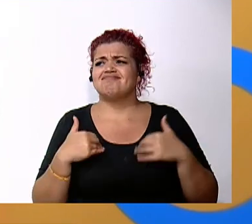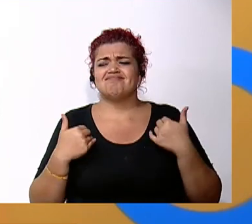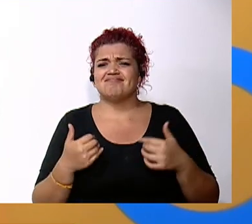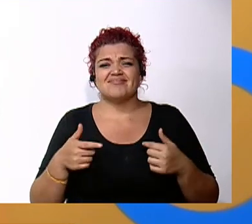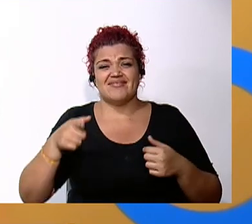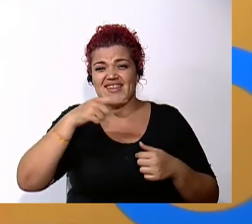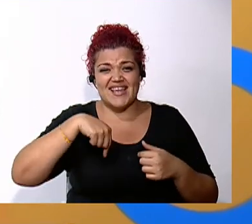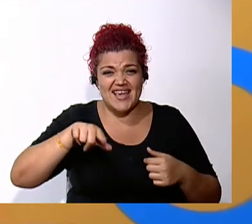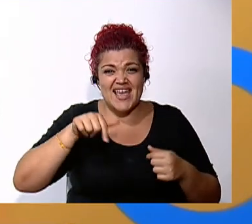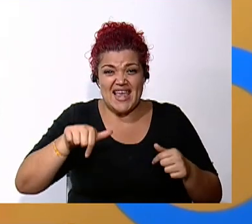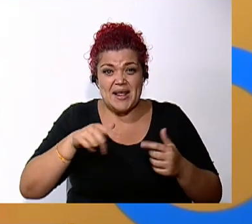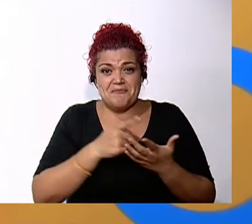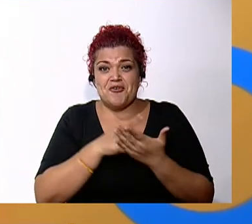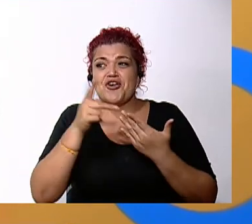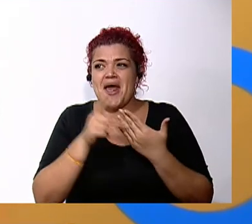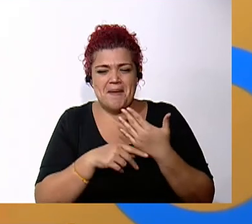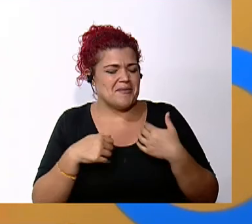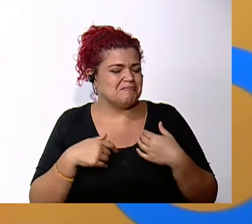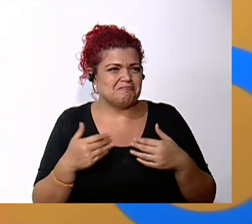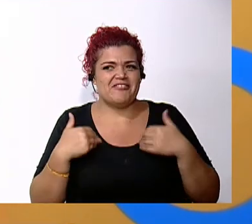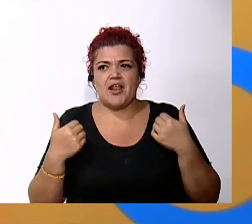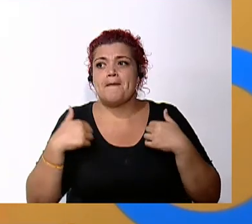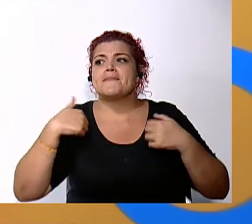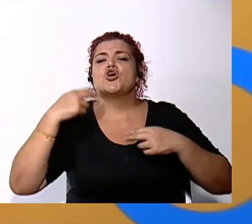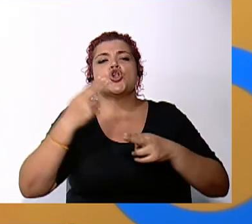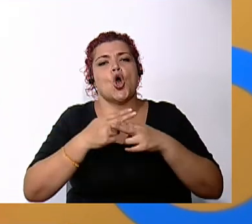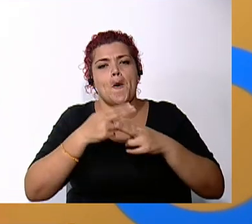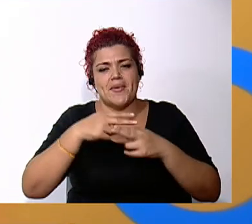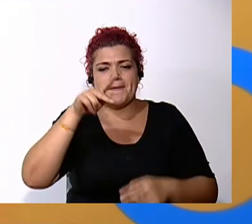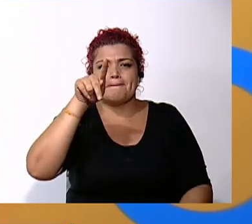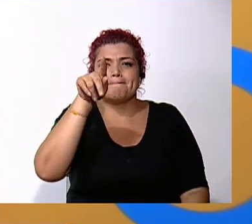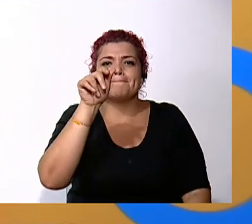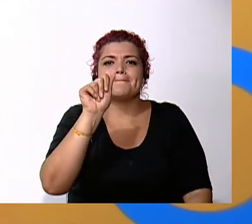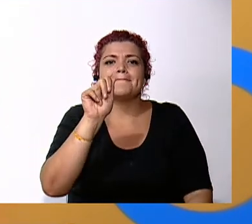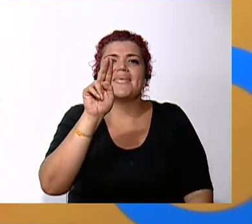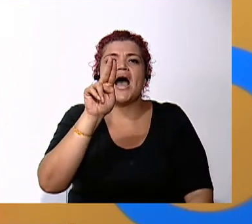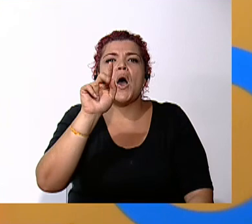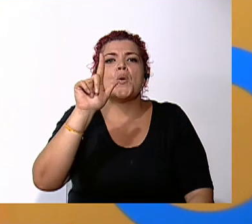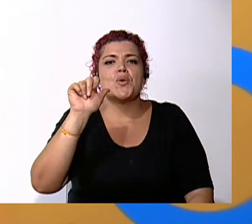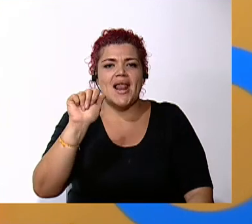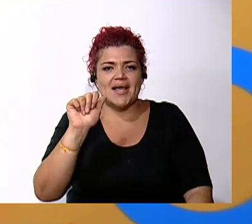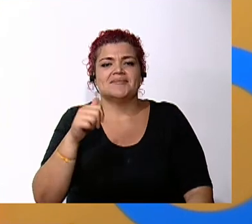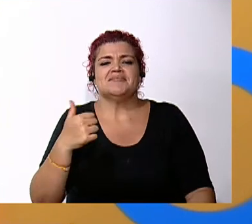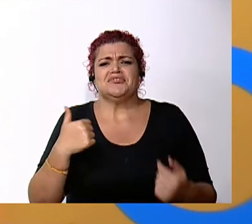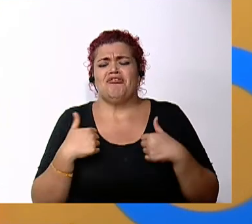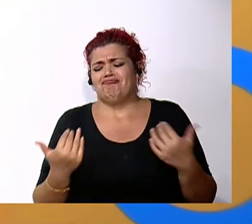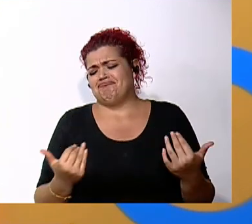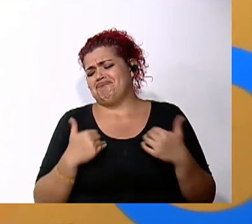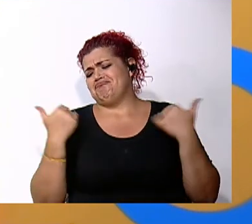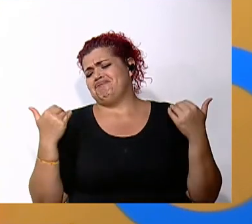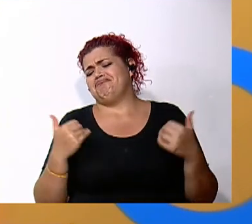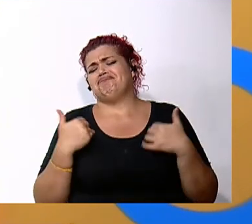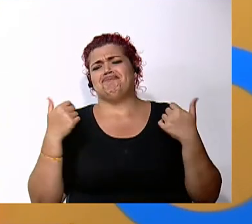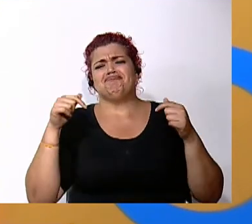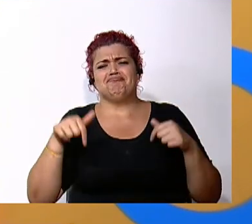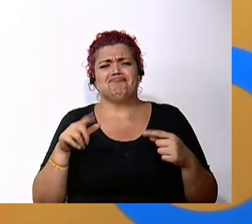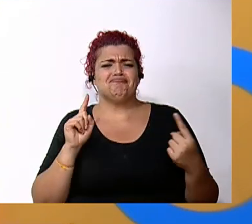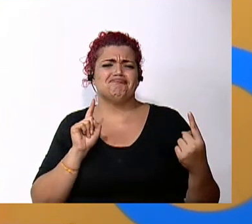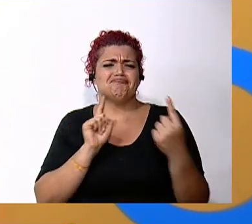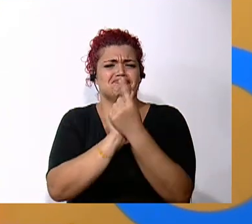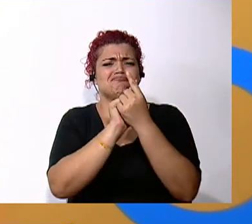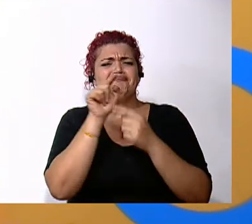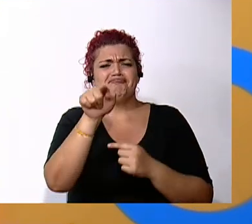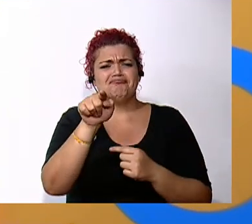haber realizado este programa. Mi nombre es Paula Cogui. Estoy muy feliz de haber llegado hasta sus